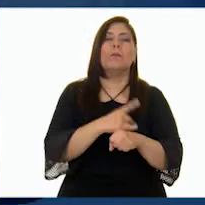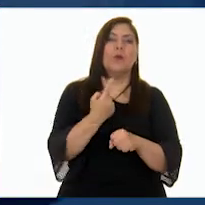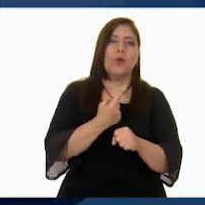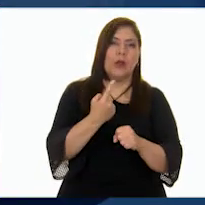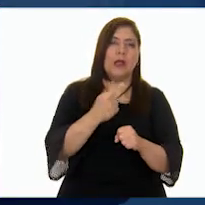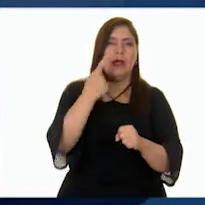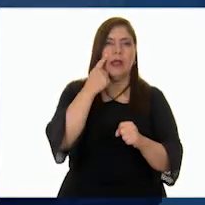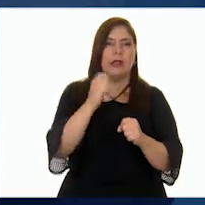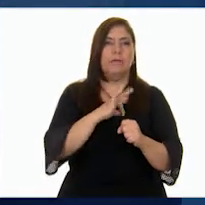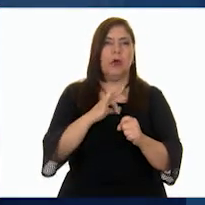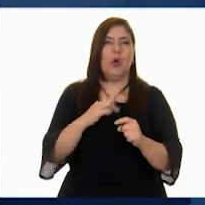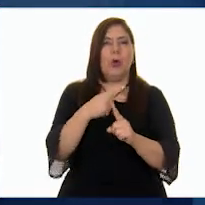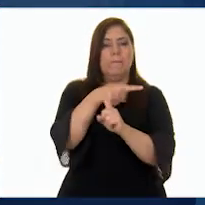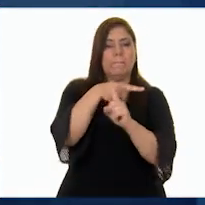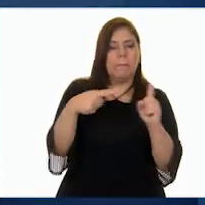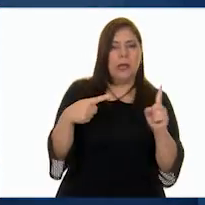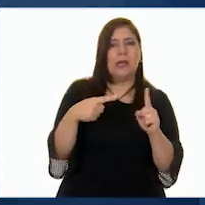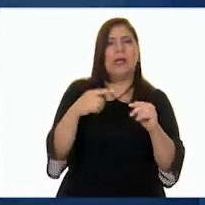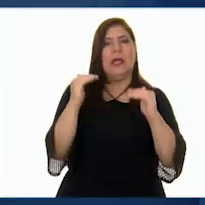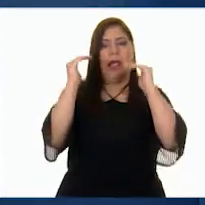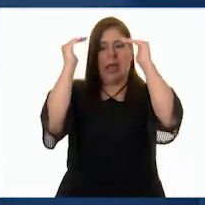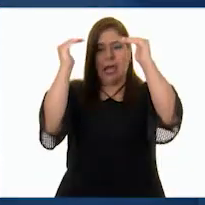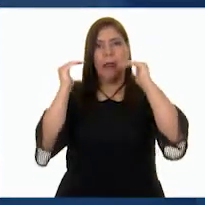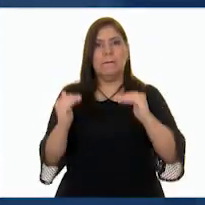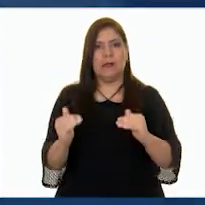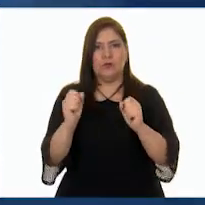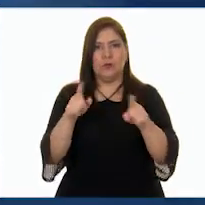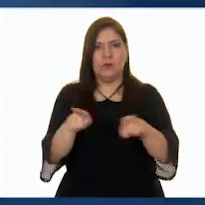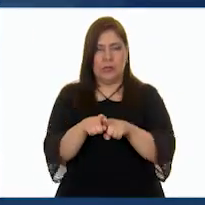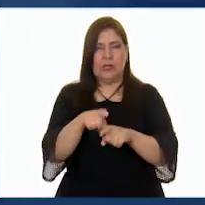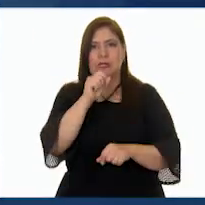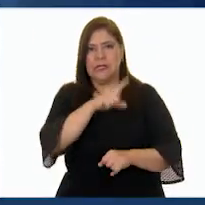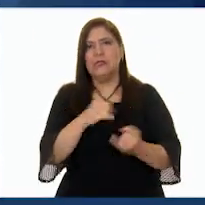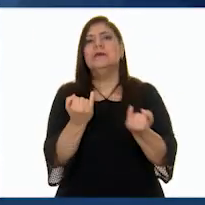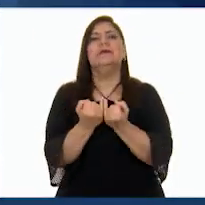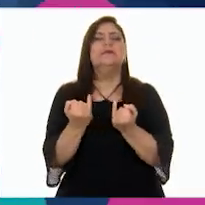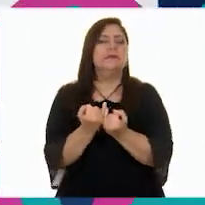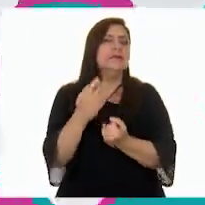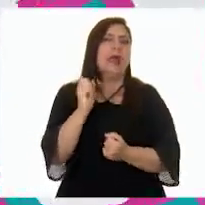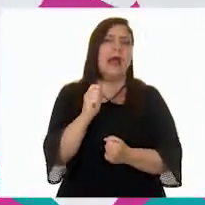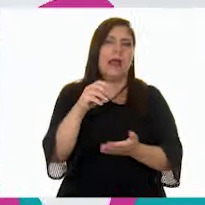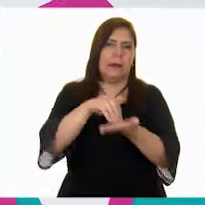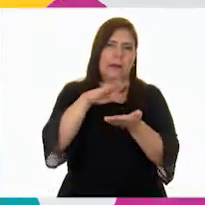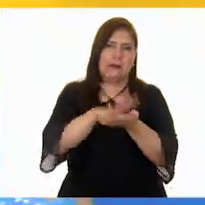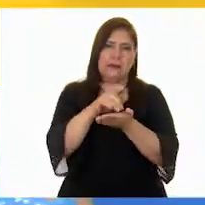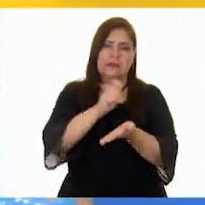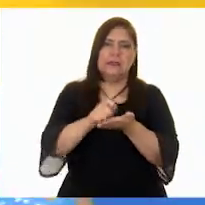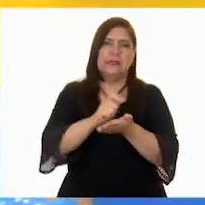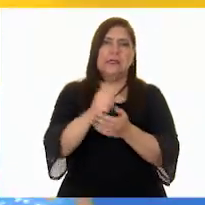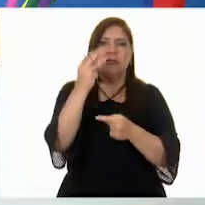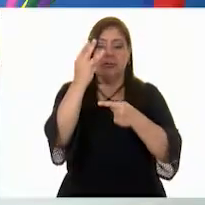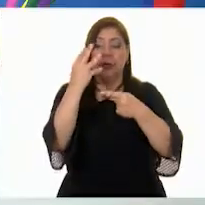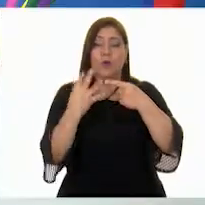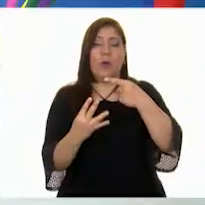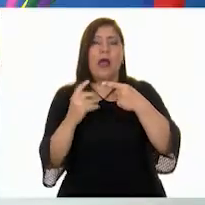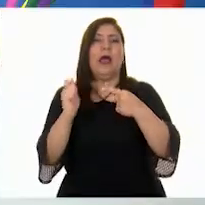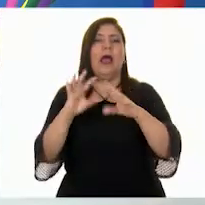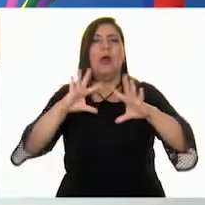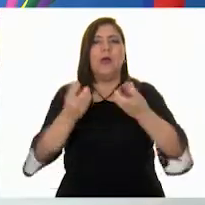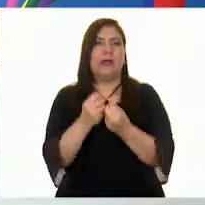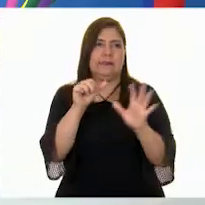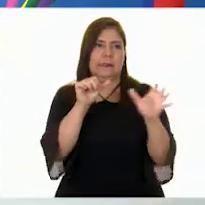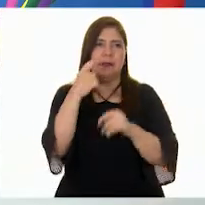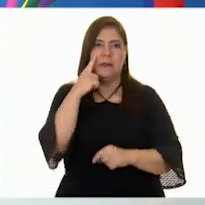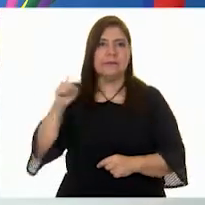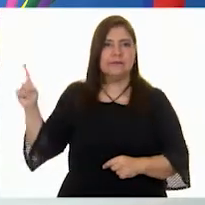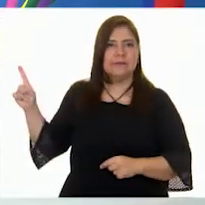al denominador y al numerador. Ahora anotemos 3 cuartos de 600. Muy bien, lo voy a